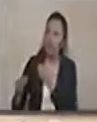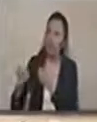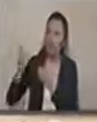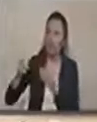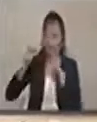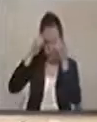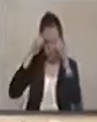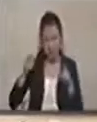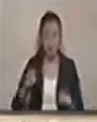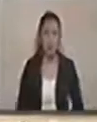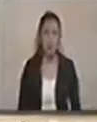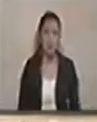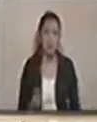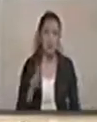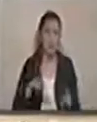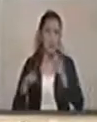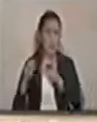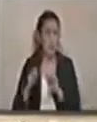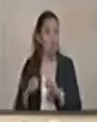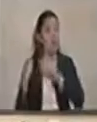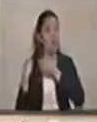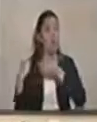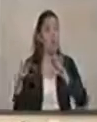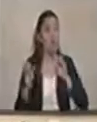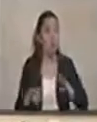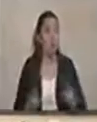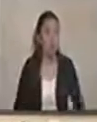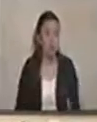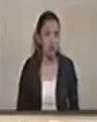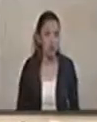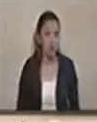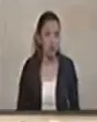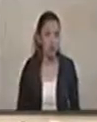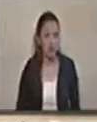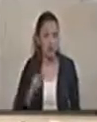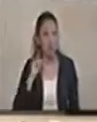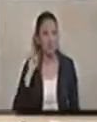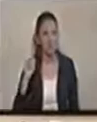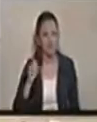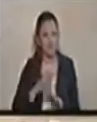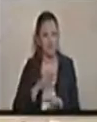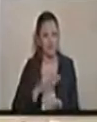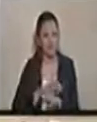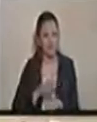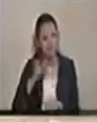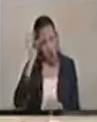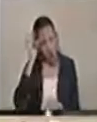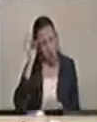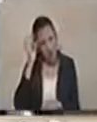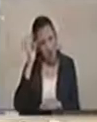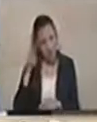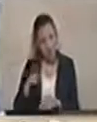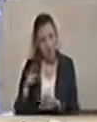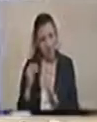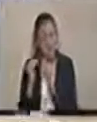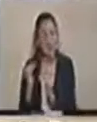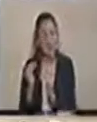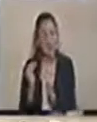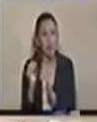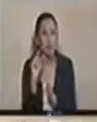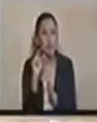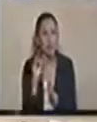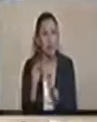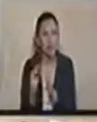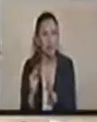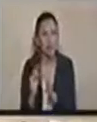un acto de irresponsabilidad relativizaron el concepto de dosis mínima y a eso